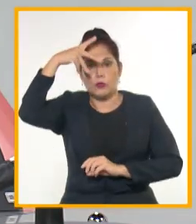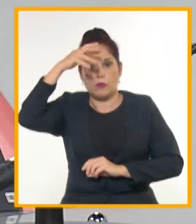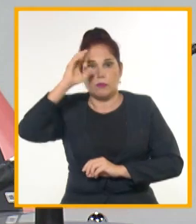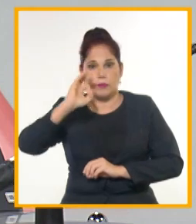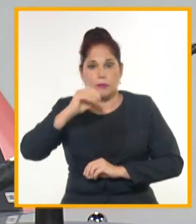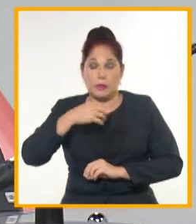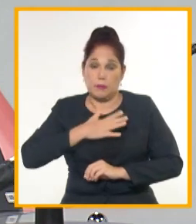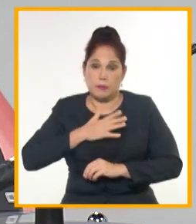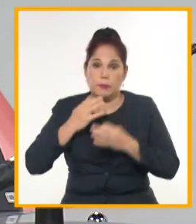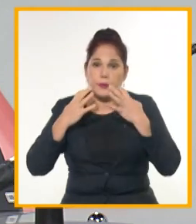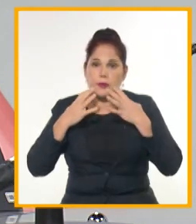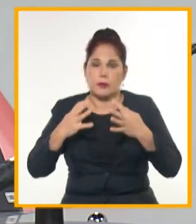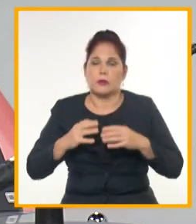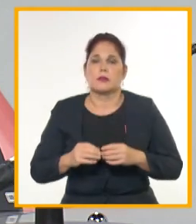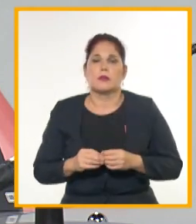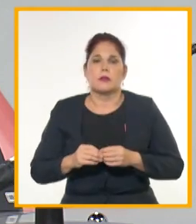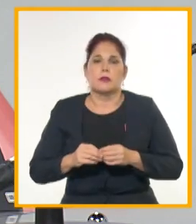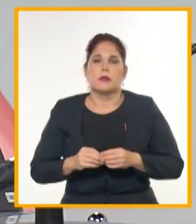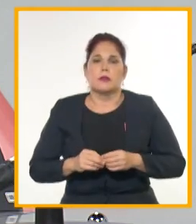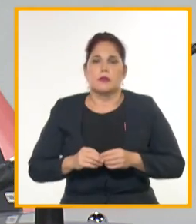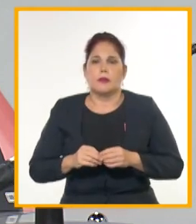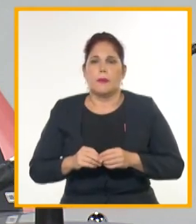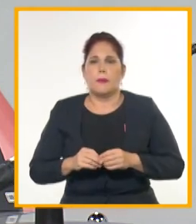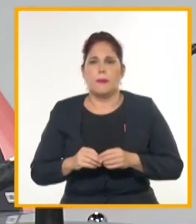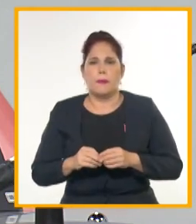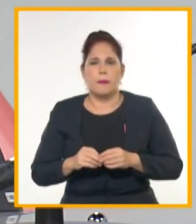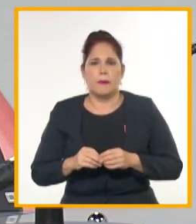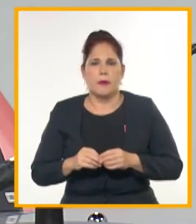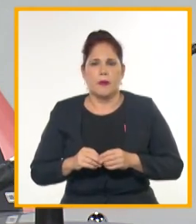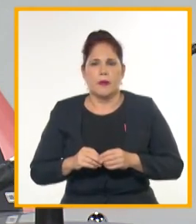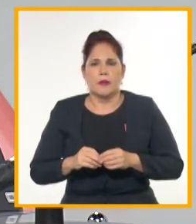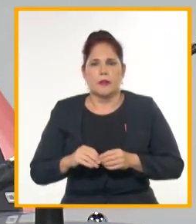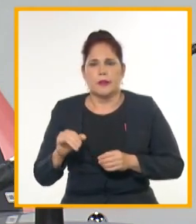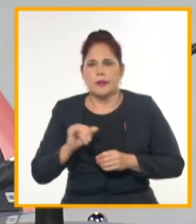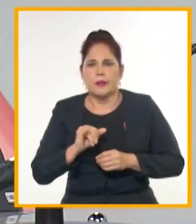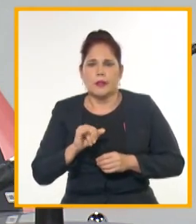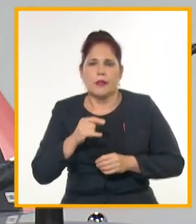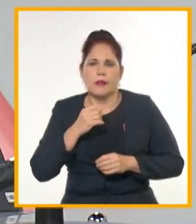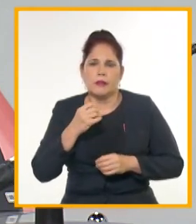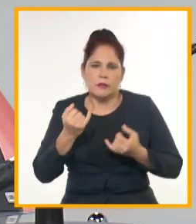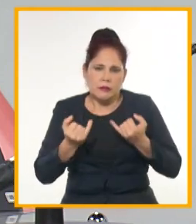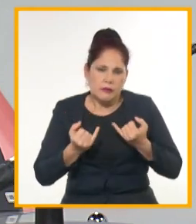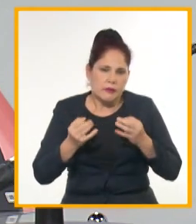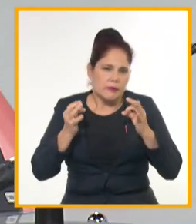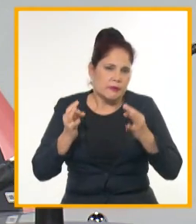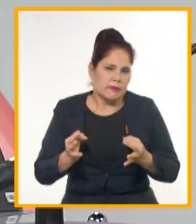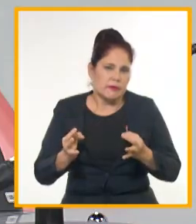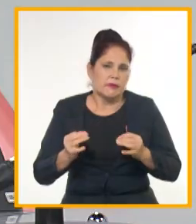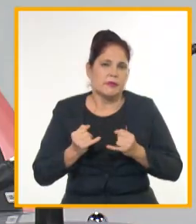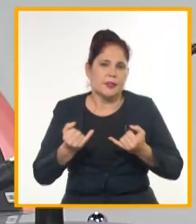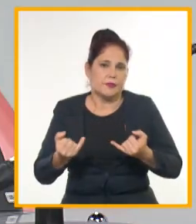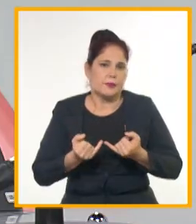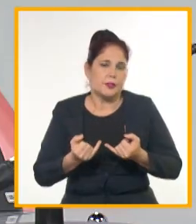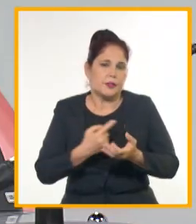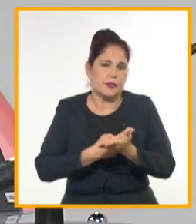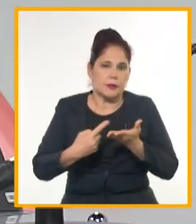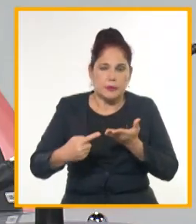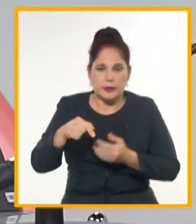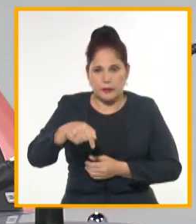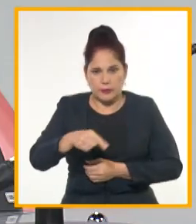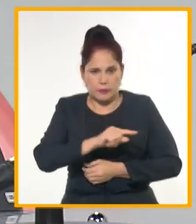importancia. Y hablando también de Estados Unidos, bueno, pues ha sido noticia durante las últimas semanas, los últimos